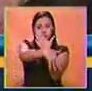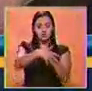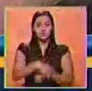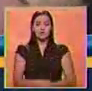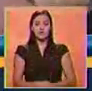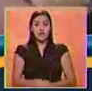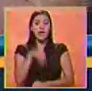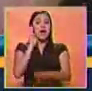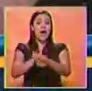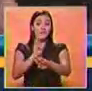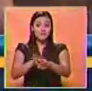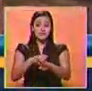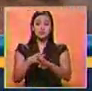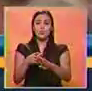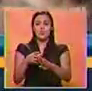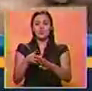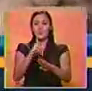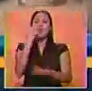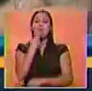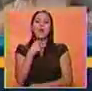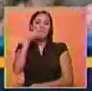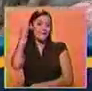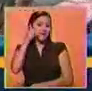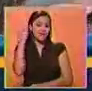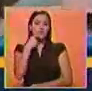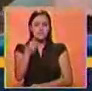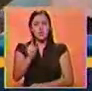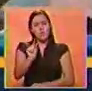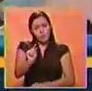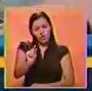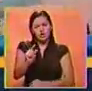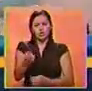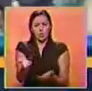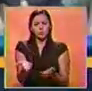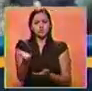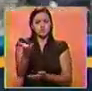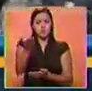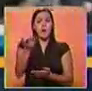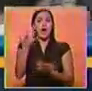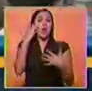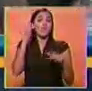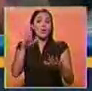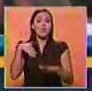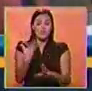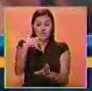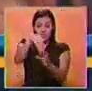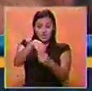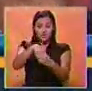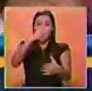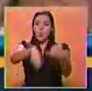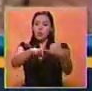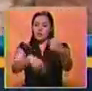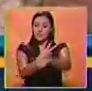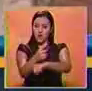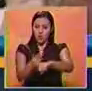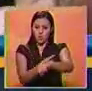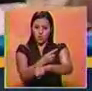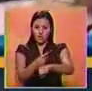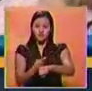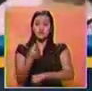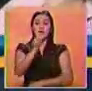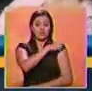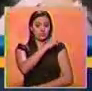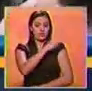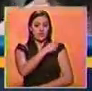se mantiene alerta amarilla, mientras se registra un leve aumento en la sismicidad interna durante las últimas horas. Las